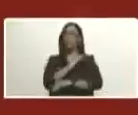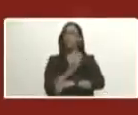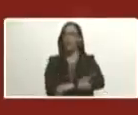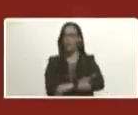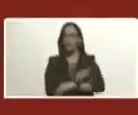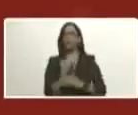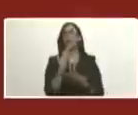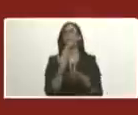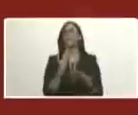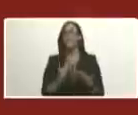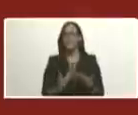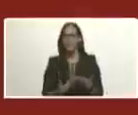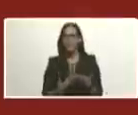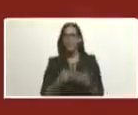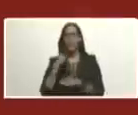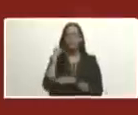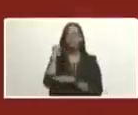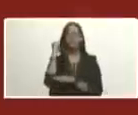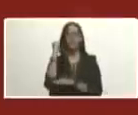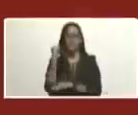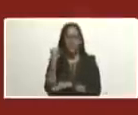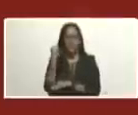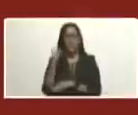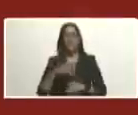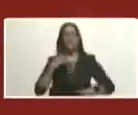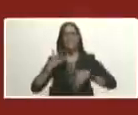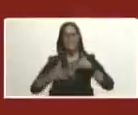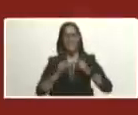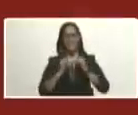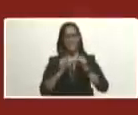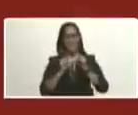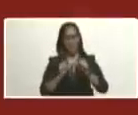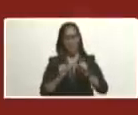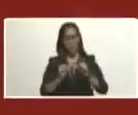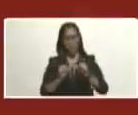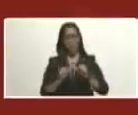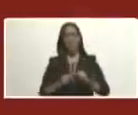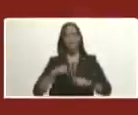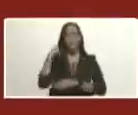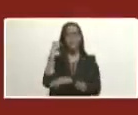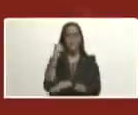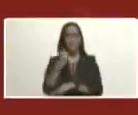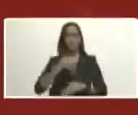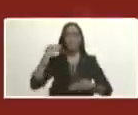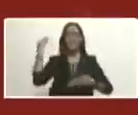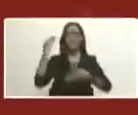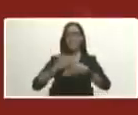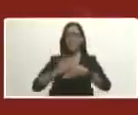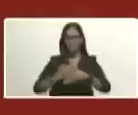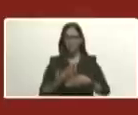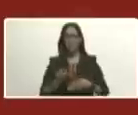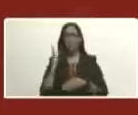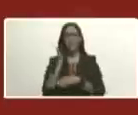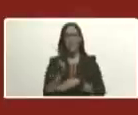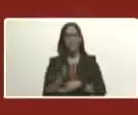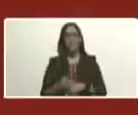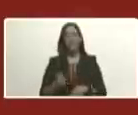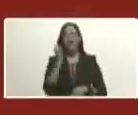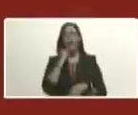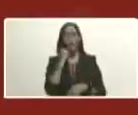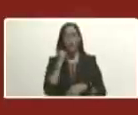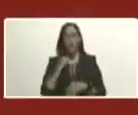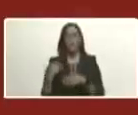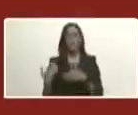ha permitido vencer y seguiremos venciendo las sanciones arbitrarias, terroristas